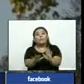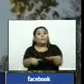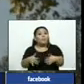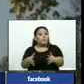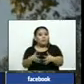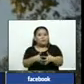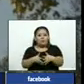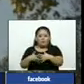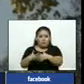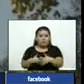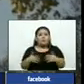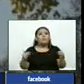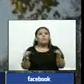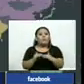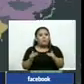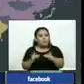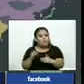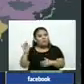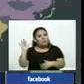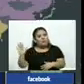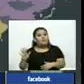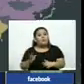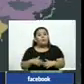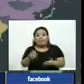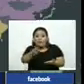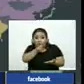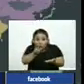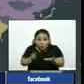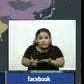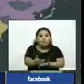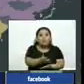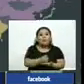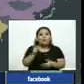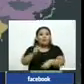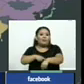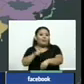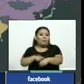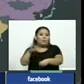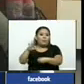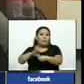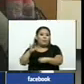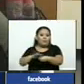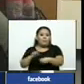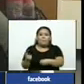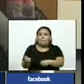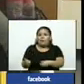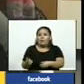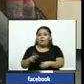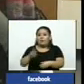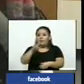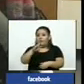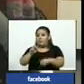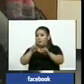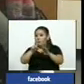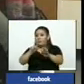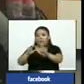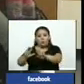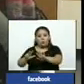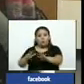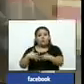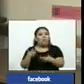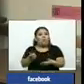Unidos no se escapa de ese fenómeno. El informe muestra que durante las elecciones de medio término de 2018,